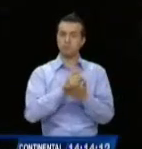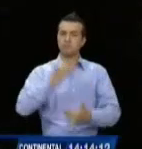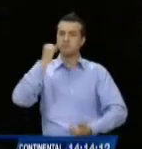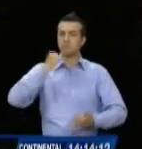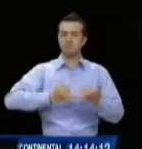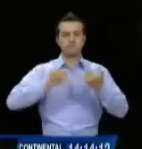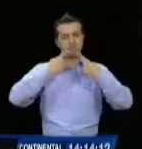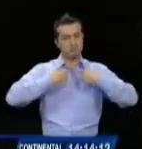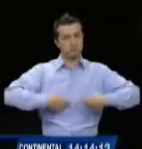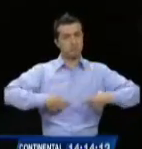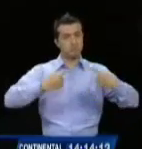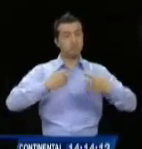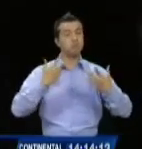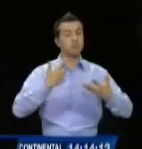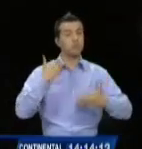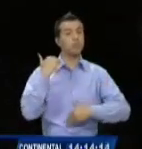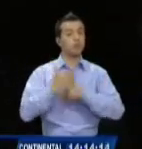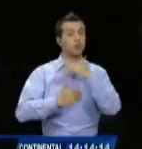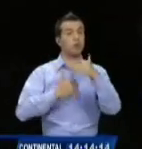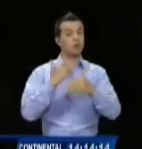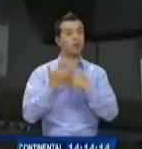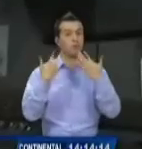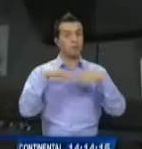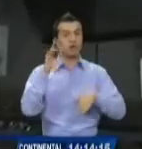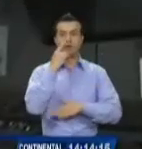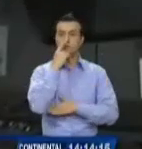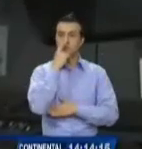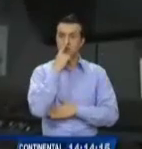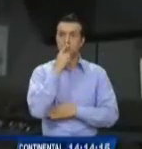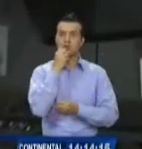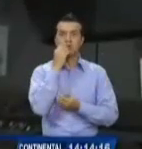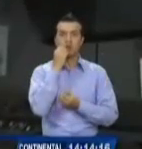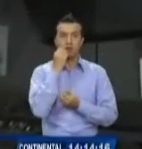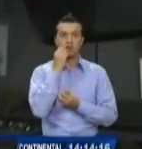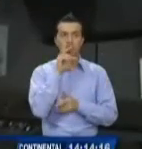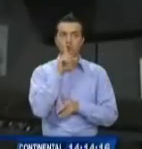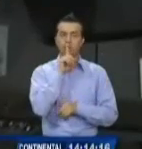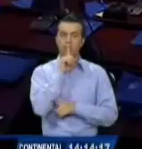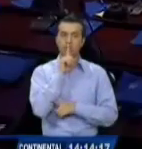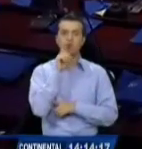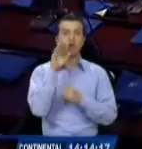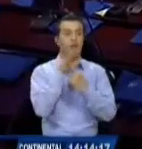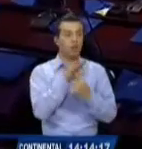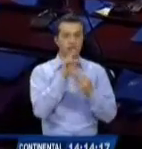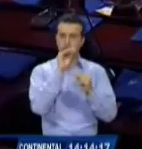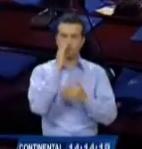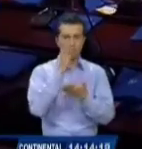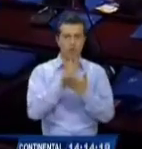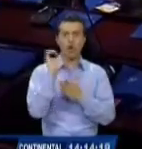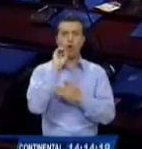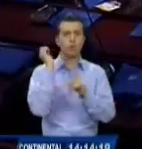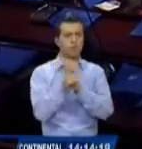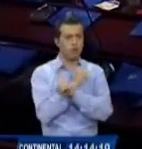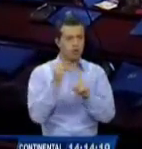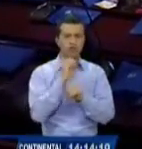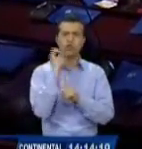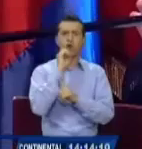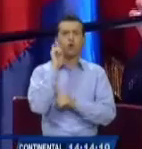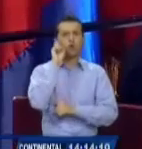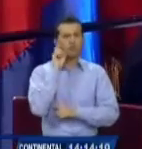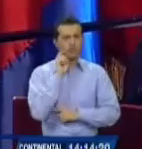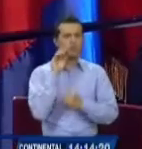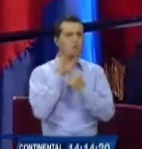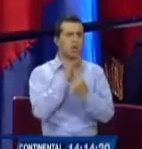la que llegó la entidad es que poco a poco existe mayor interés por no difundir contenidos discriminatorios que incitan a la violencia o a la explotación